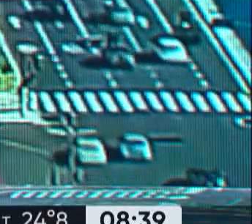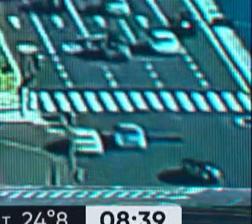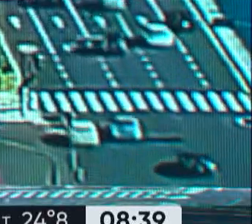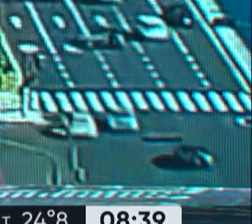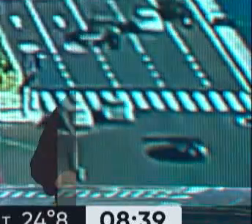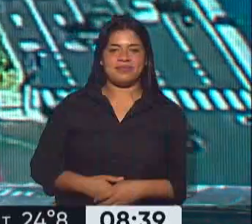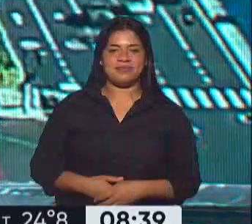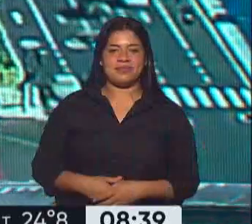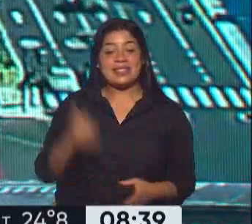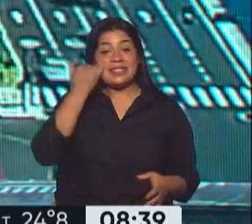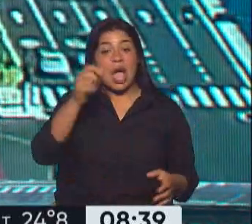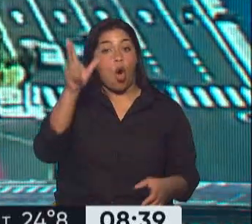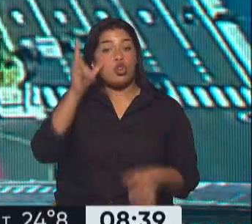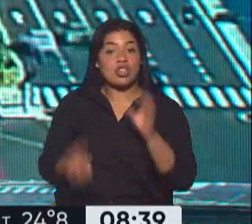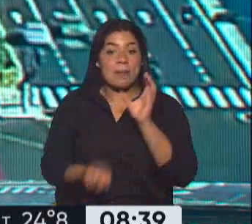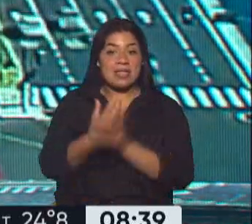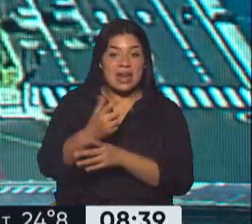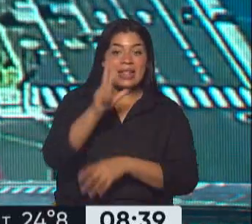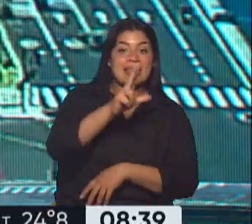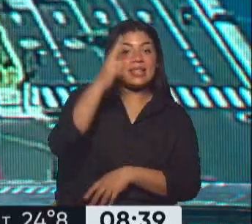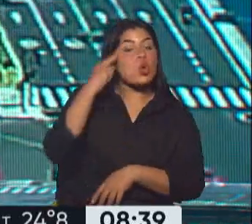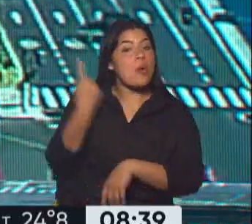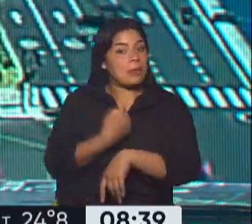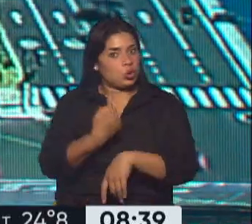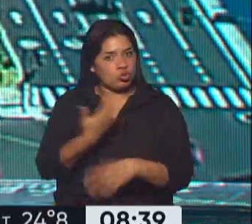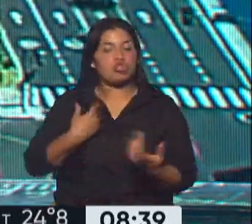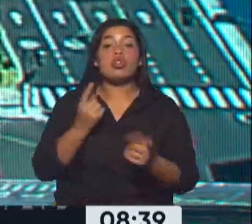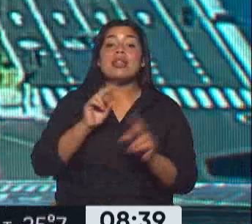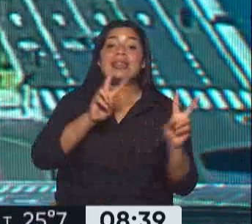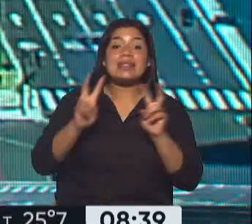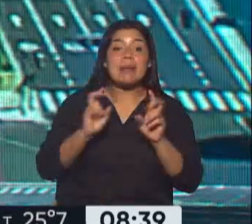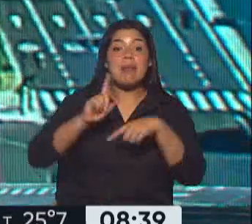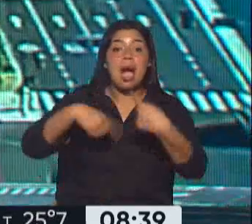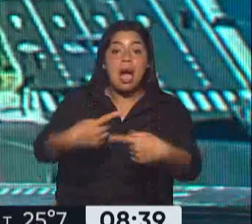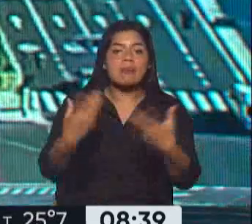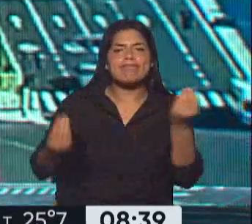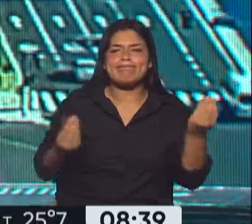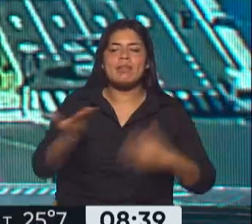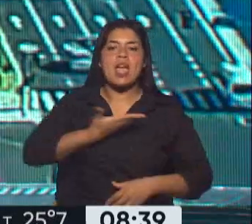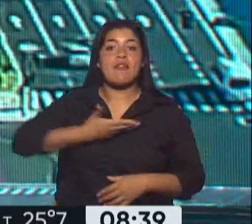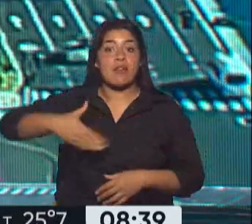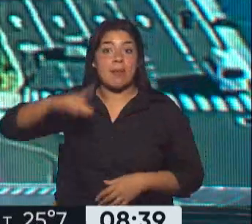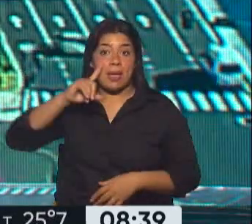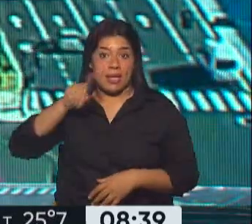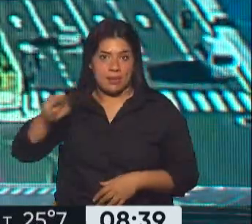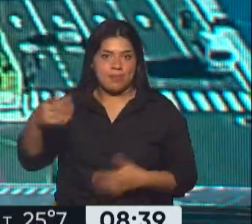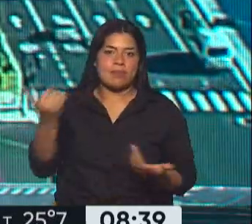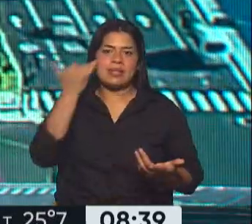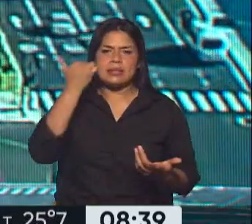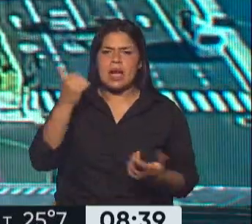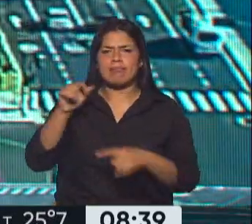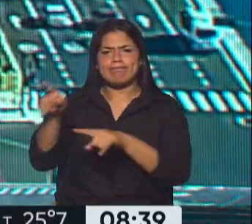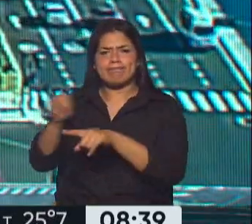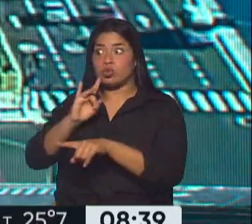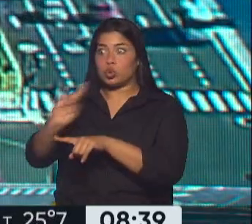8 de la mañana, ya 39 minutos en todo el país, y seguimos hablando, entre otras cosas, del Fondo Monetario. El Fondo Monetario que hizo su autocrítica, que